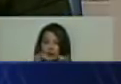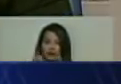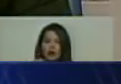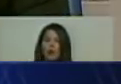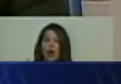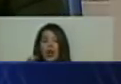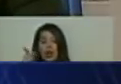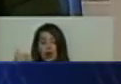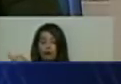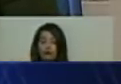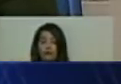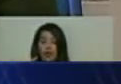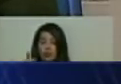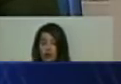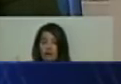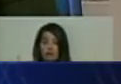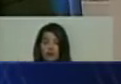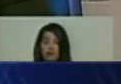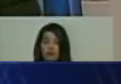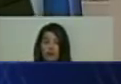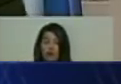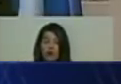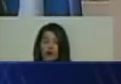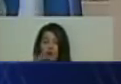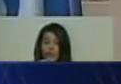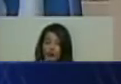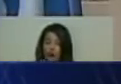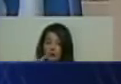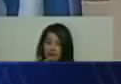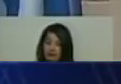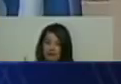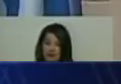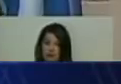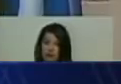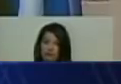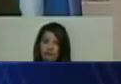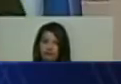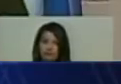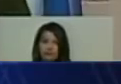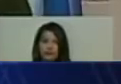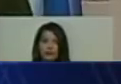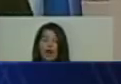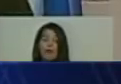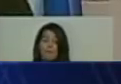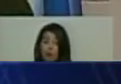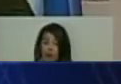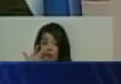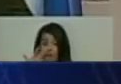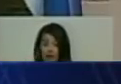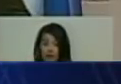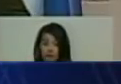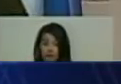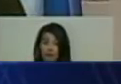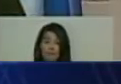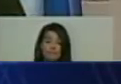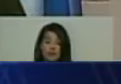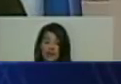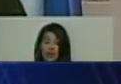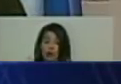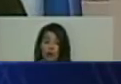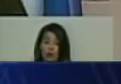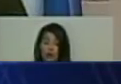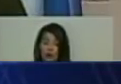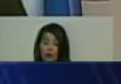presunta responsabilidad que lo vincula a los hechos que he señalado. Como se puede observar, el Ministerio